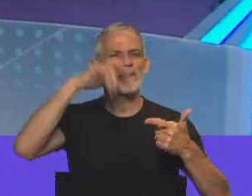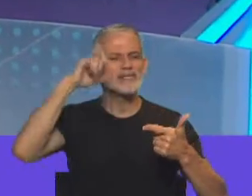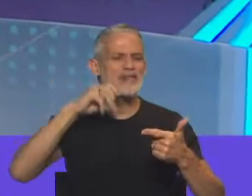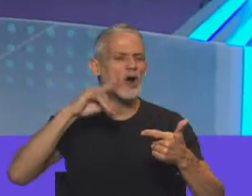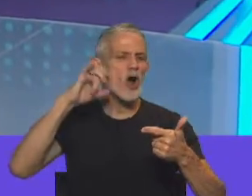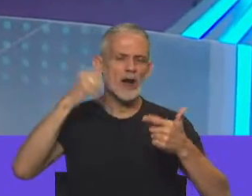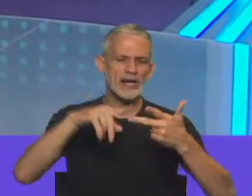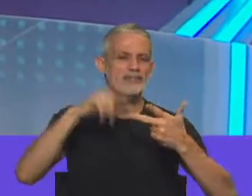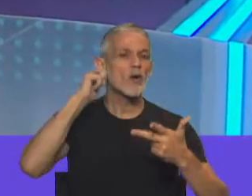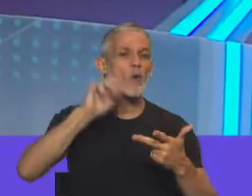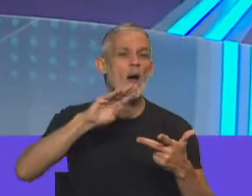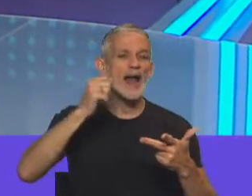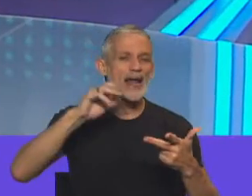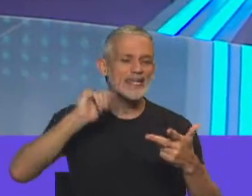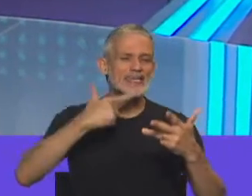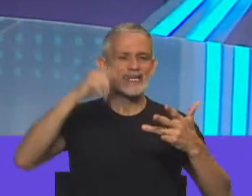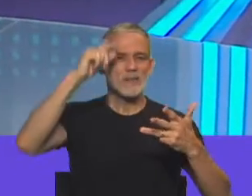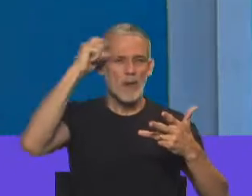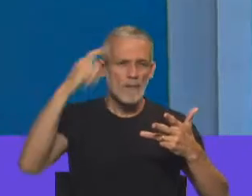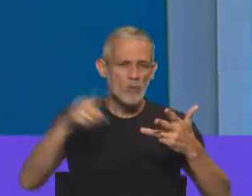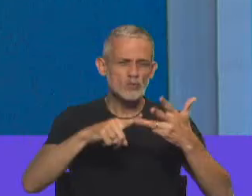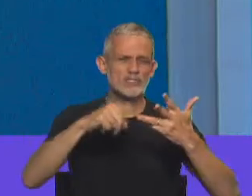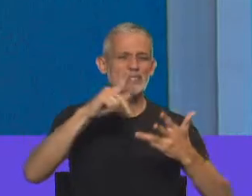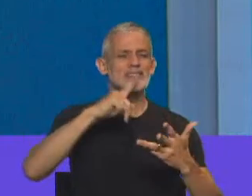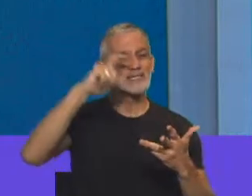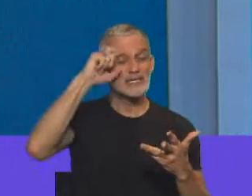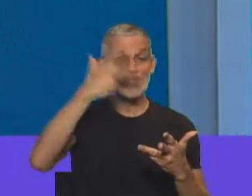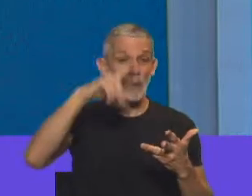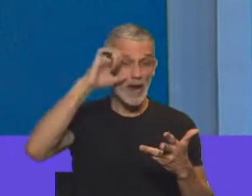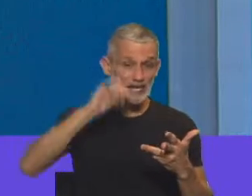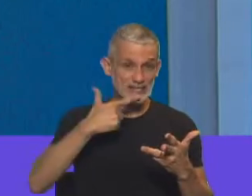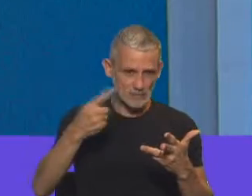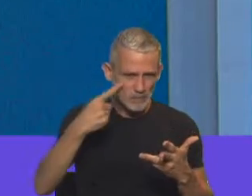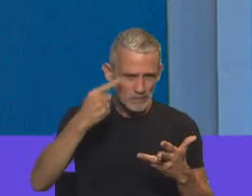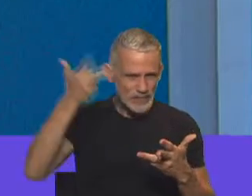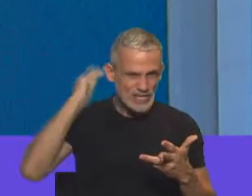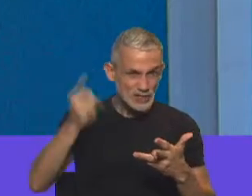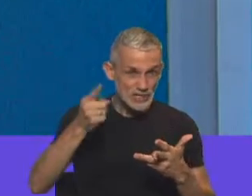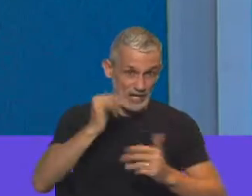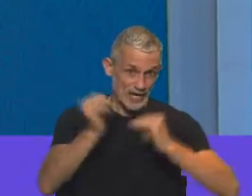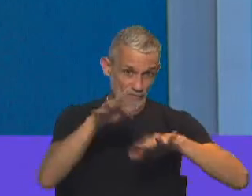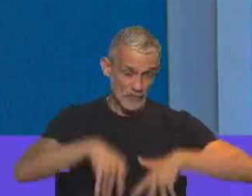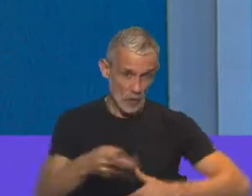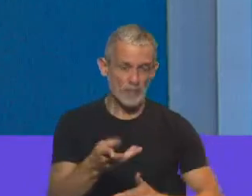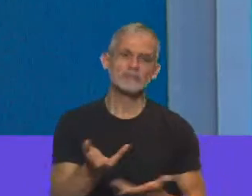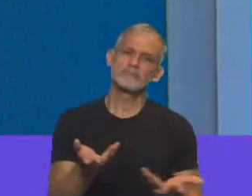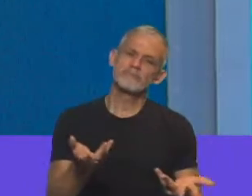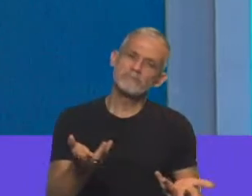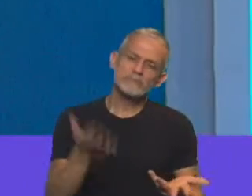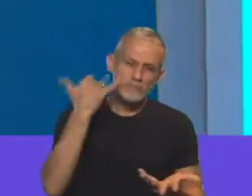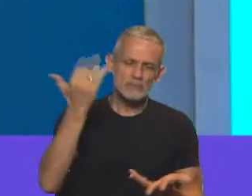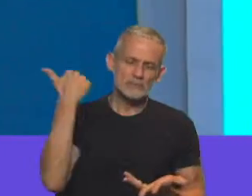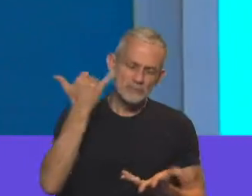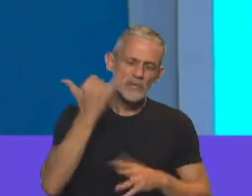que eran guaraníes mapuches tehuelches viste recién el informe desde chile ya damos cuenta o dimos